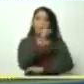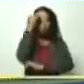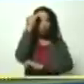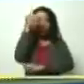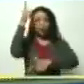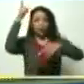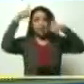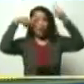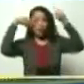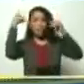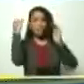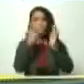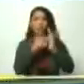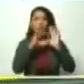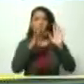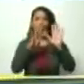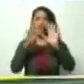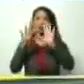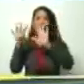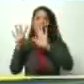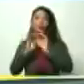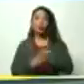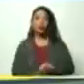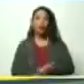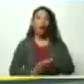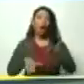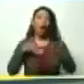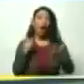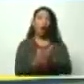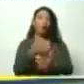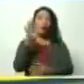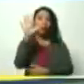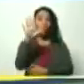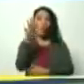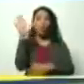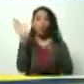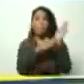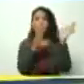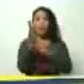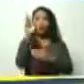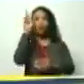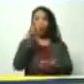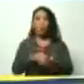Chávez de 1999 hasta el 5 de marzo del 2013